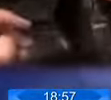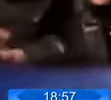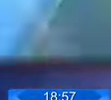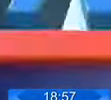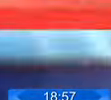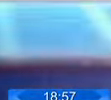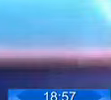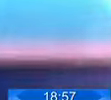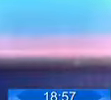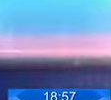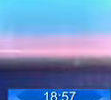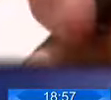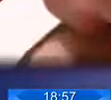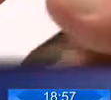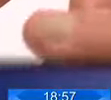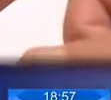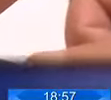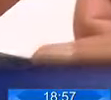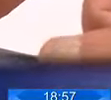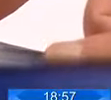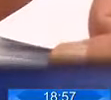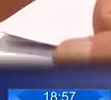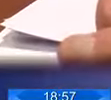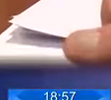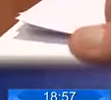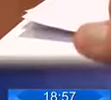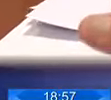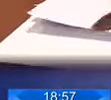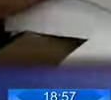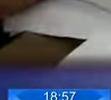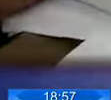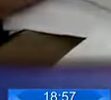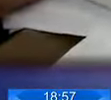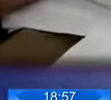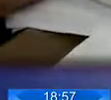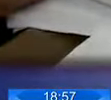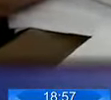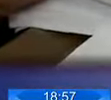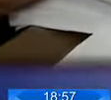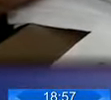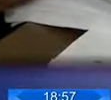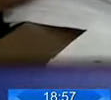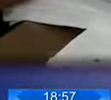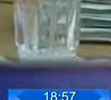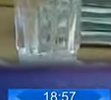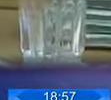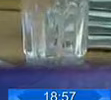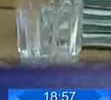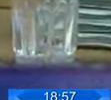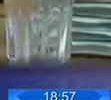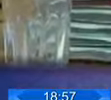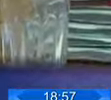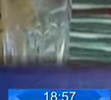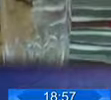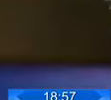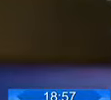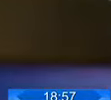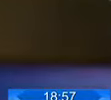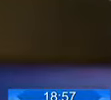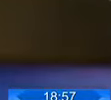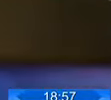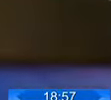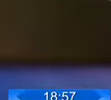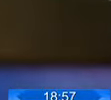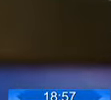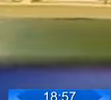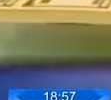Londres. La deuda pública real del Ecuador sobrepasaría los 58 mil millones de dólares,